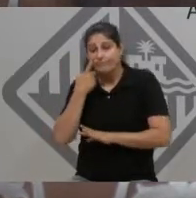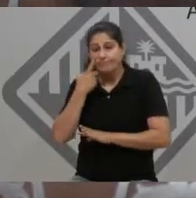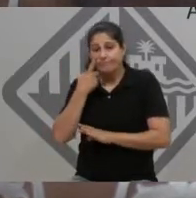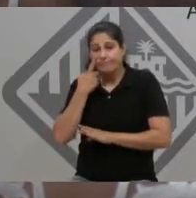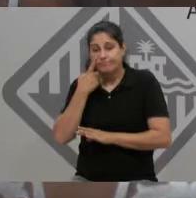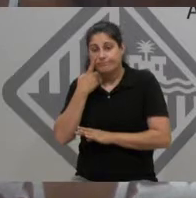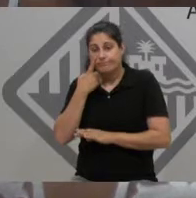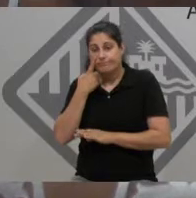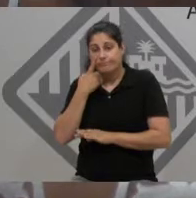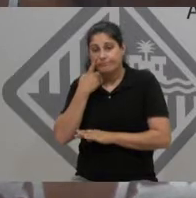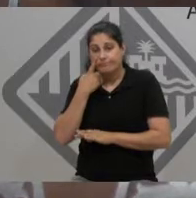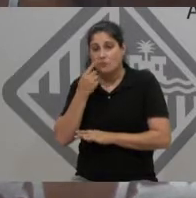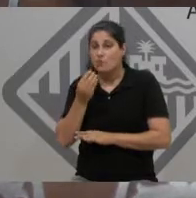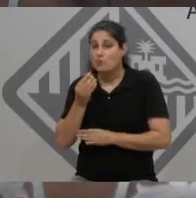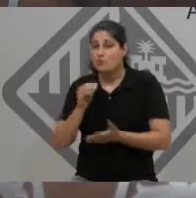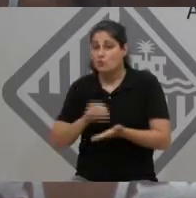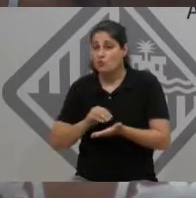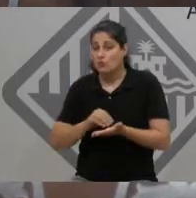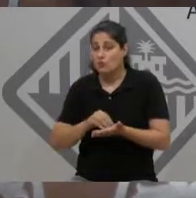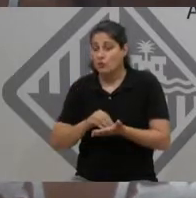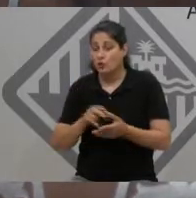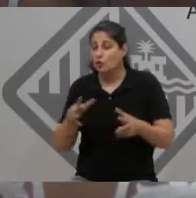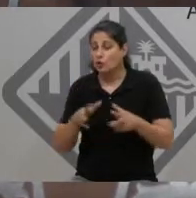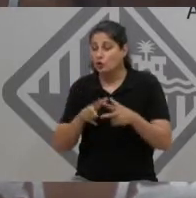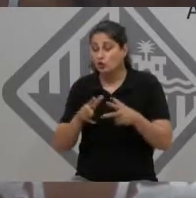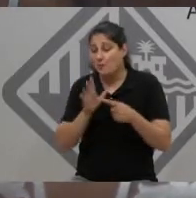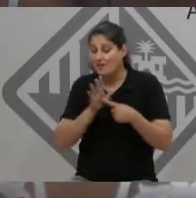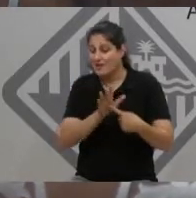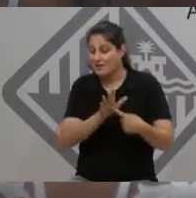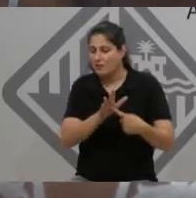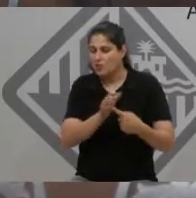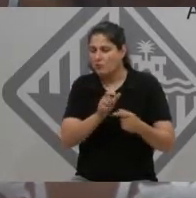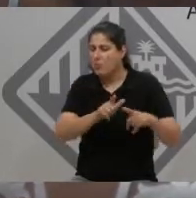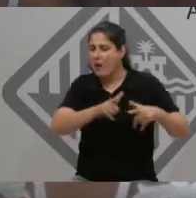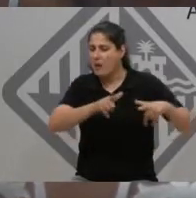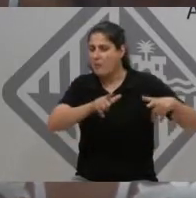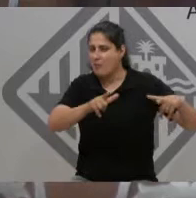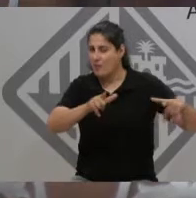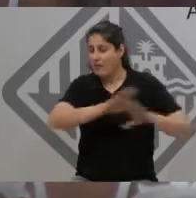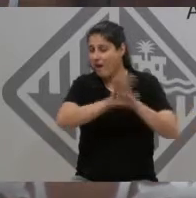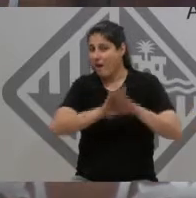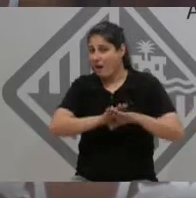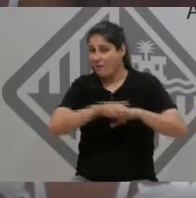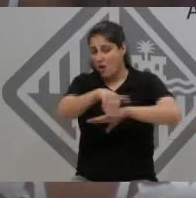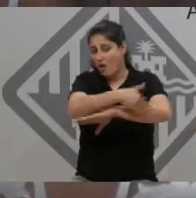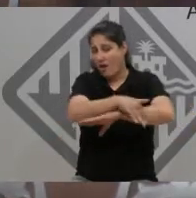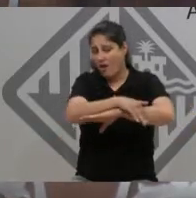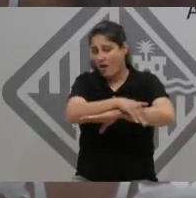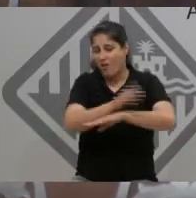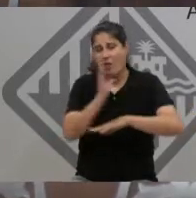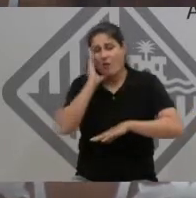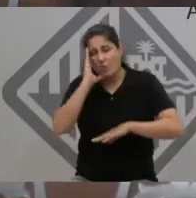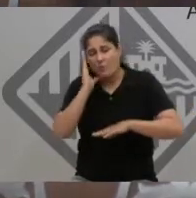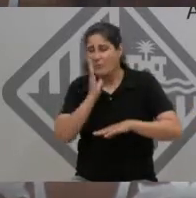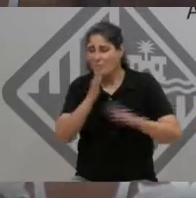sigue proliferando las personas socialmente excluidas que se ven obligadas a pernoctar en las calles de nuestra ciudad. Por